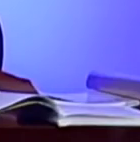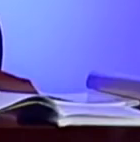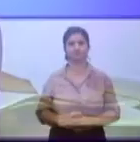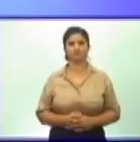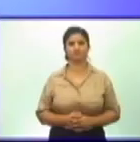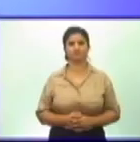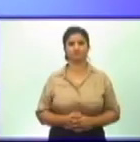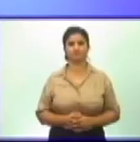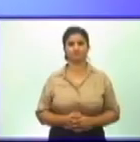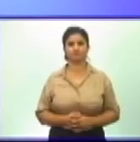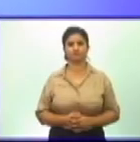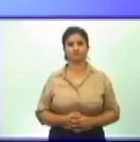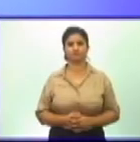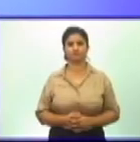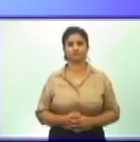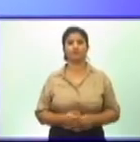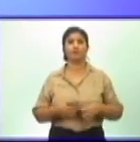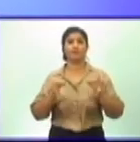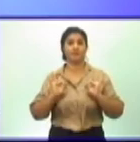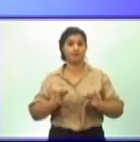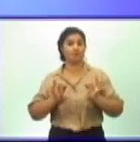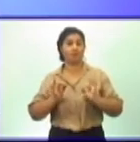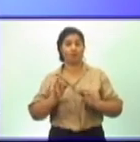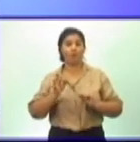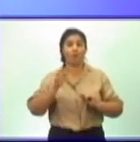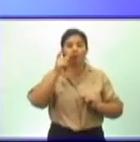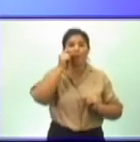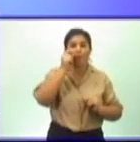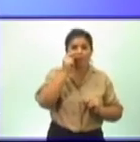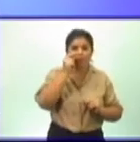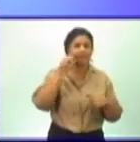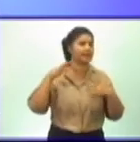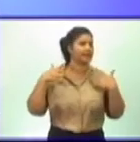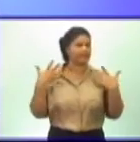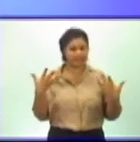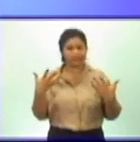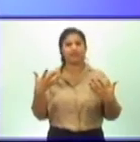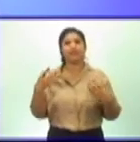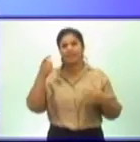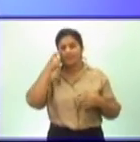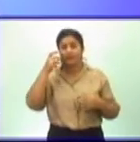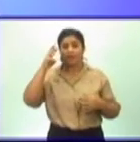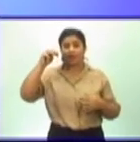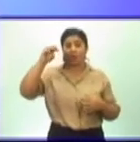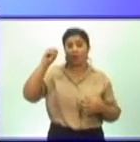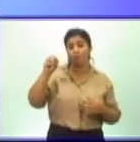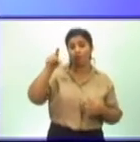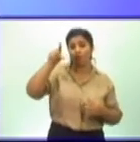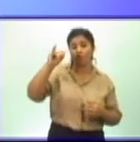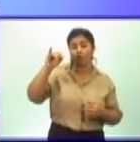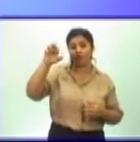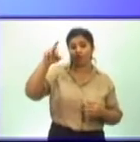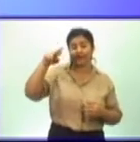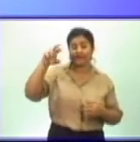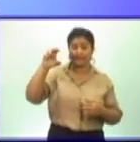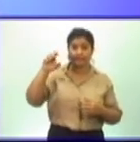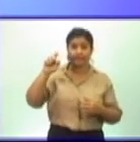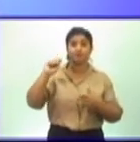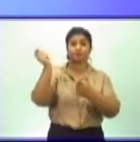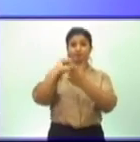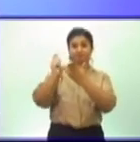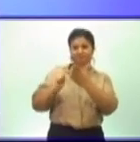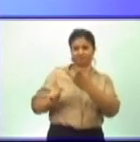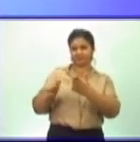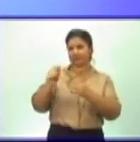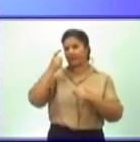El constante afán de Molière de desnudar en sus comedias la realidad tal y como ya lo está haciendo desde el primer acto y